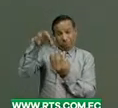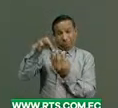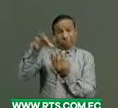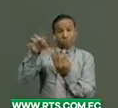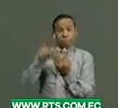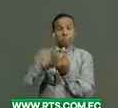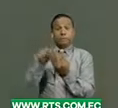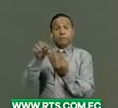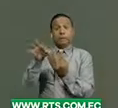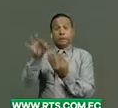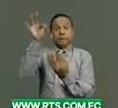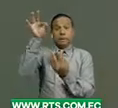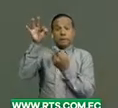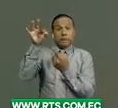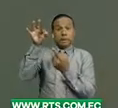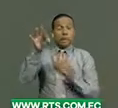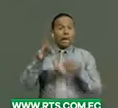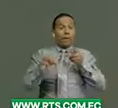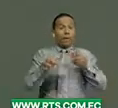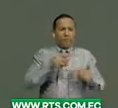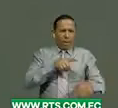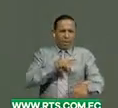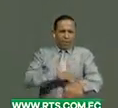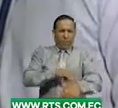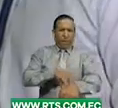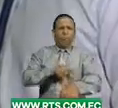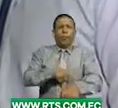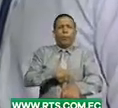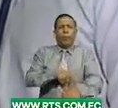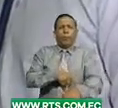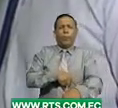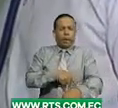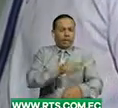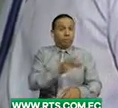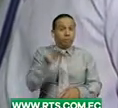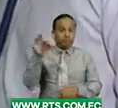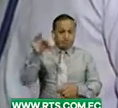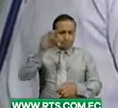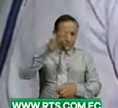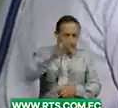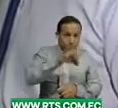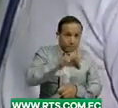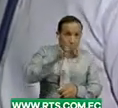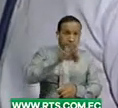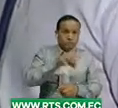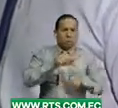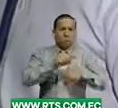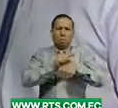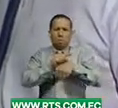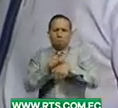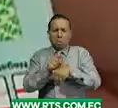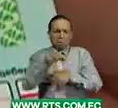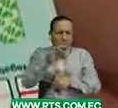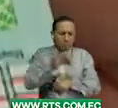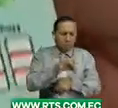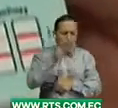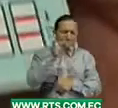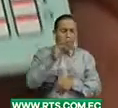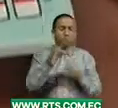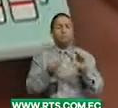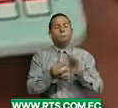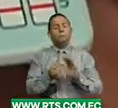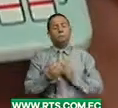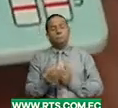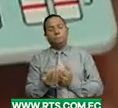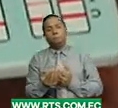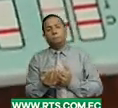mamitas, ubica la orina ahí por 10, por 30 segundos y les cierra, espera, y aquí detecta